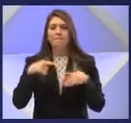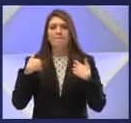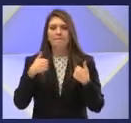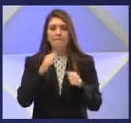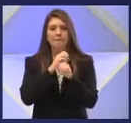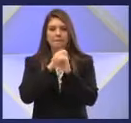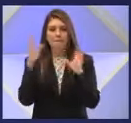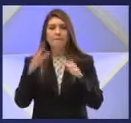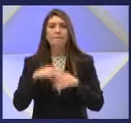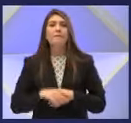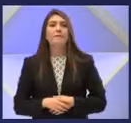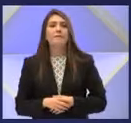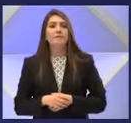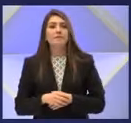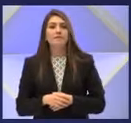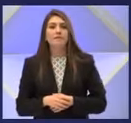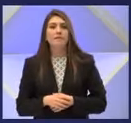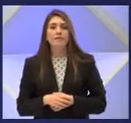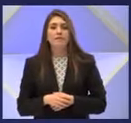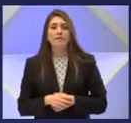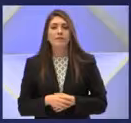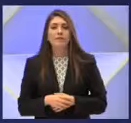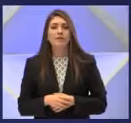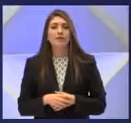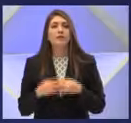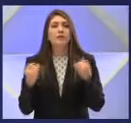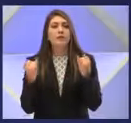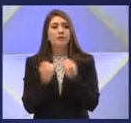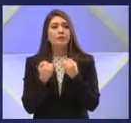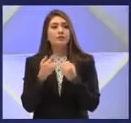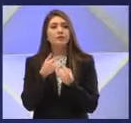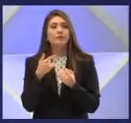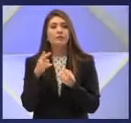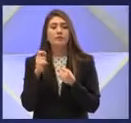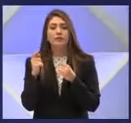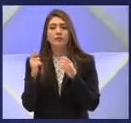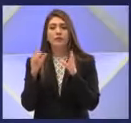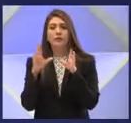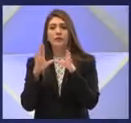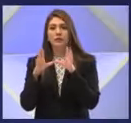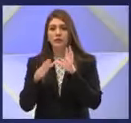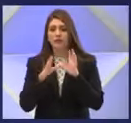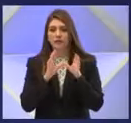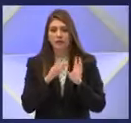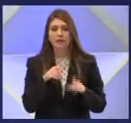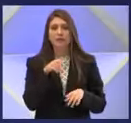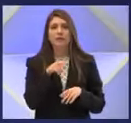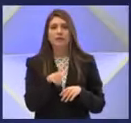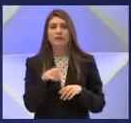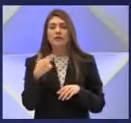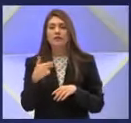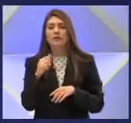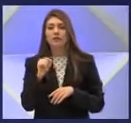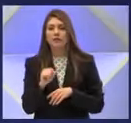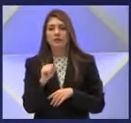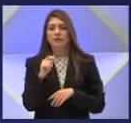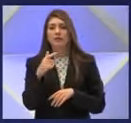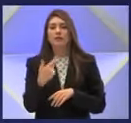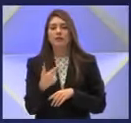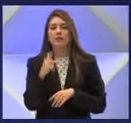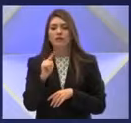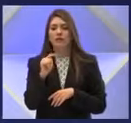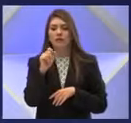y con satélites de de alta eficiencia los satélites htc high tropas chatel